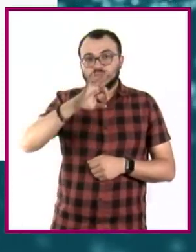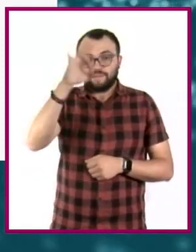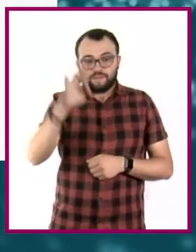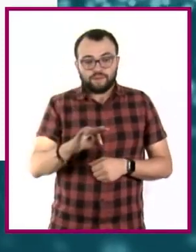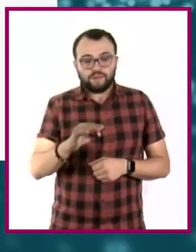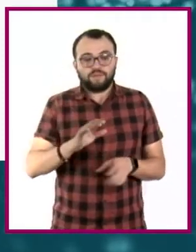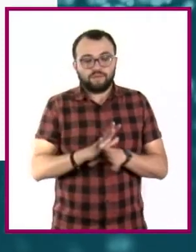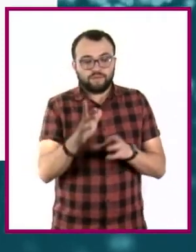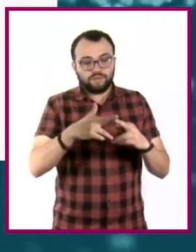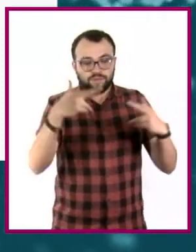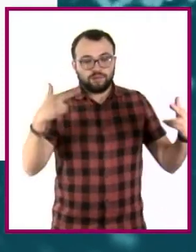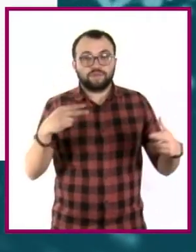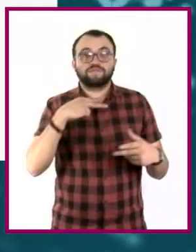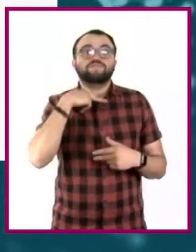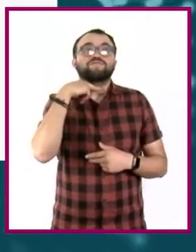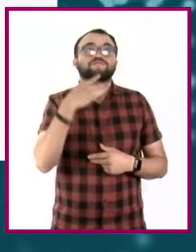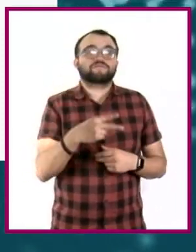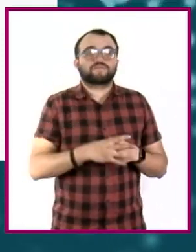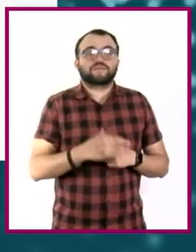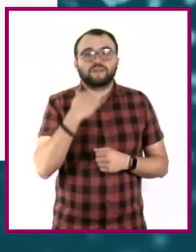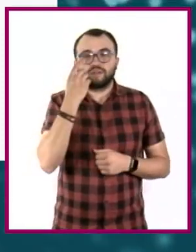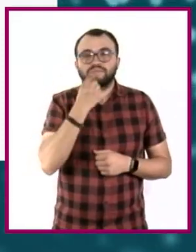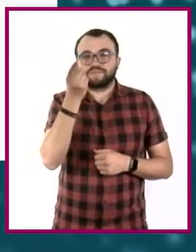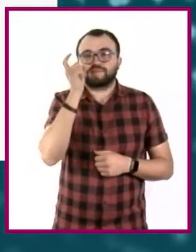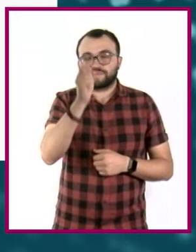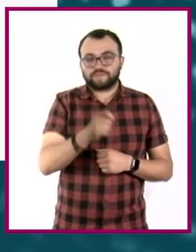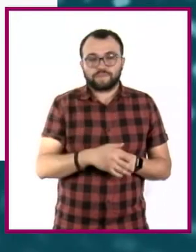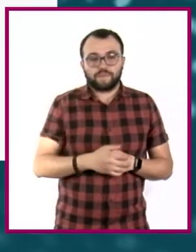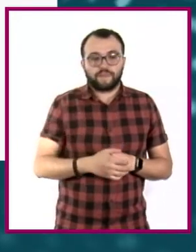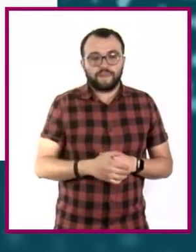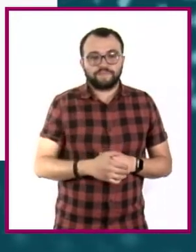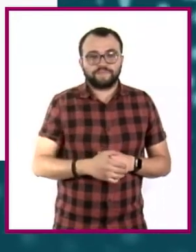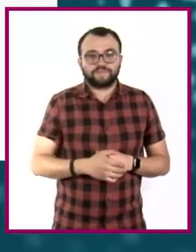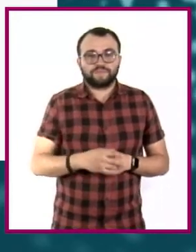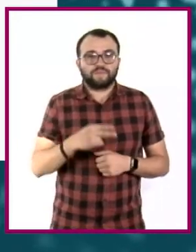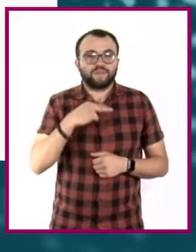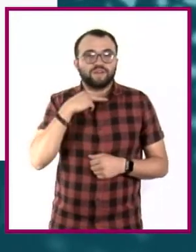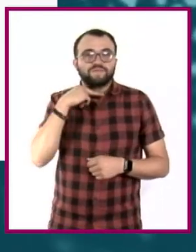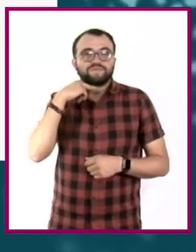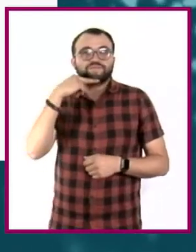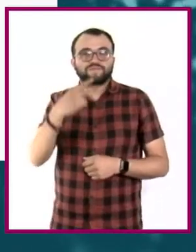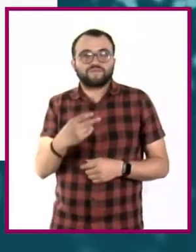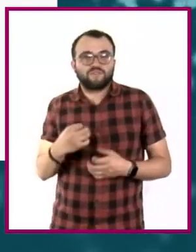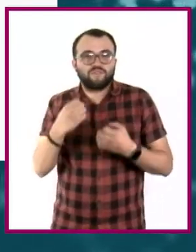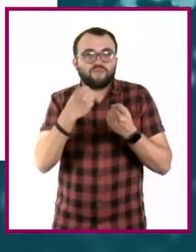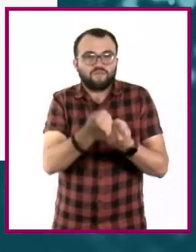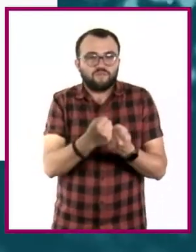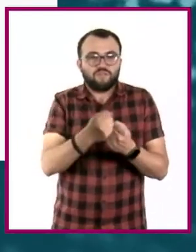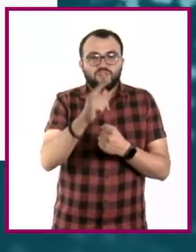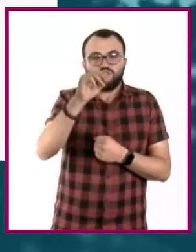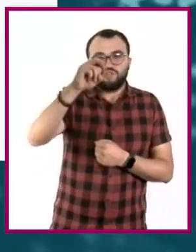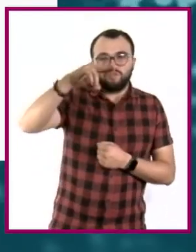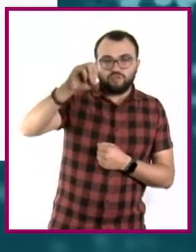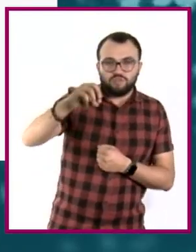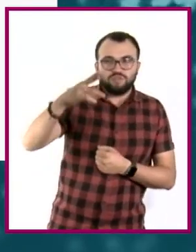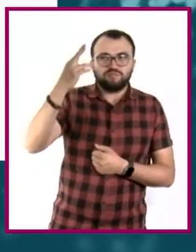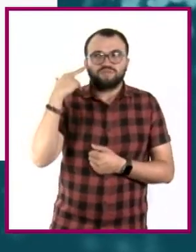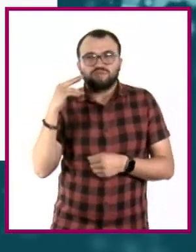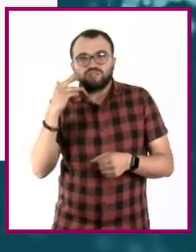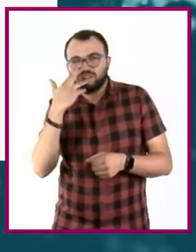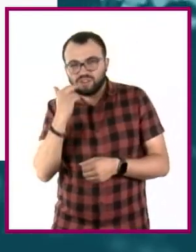se relaciona con la voz, es decir, la entonación, proyección, resonancia, tono, etc., y